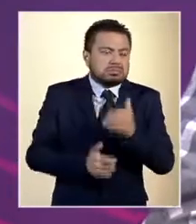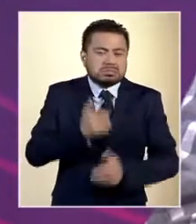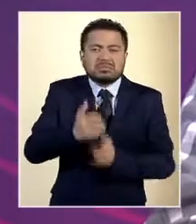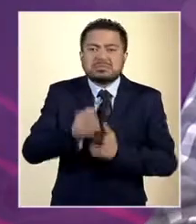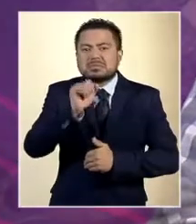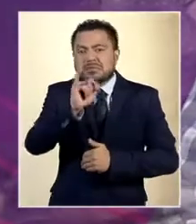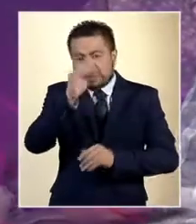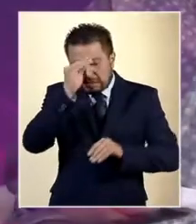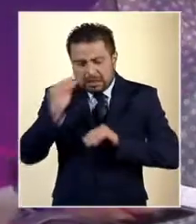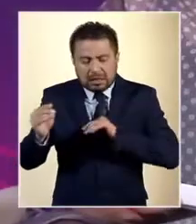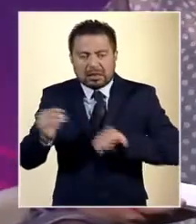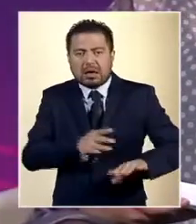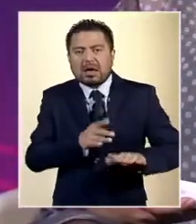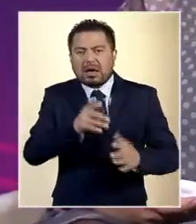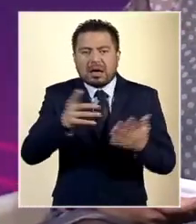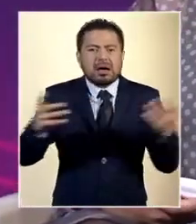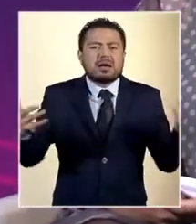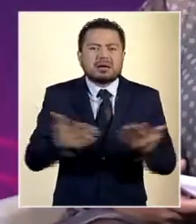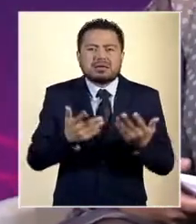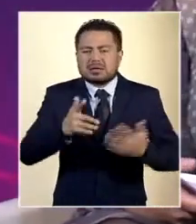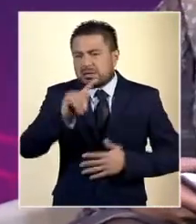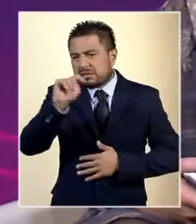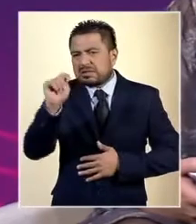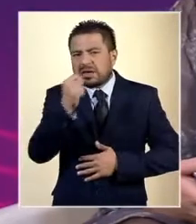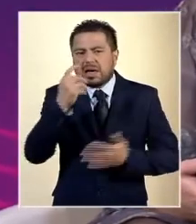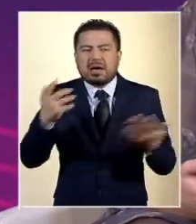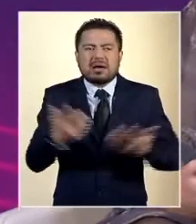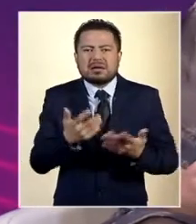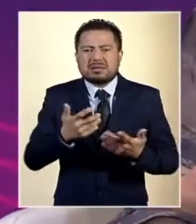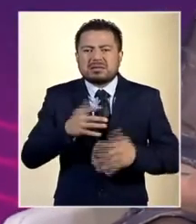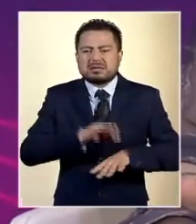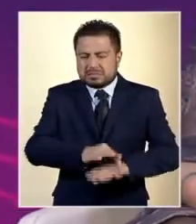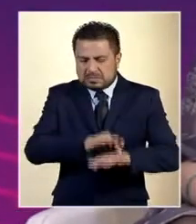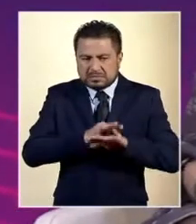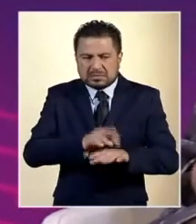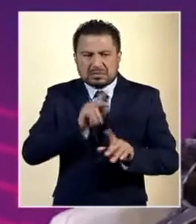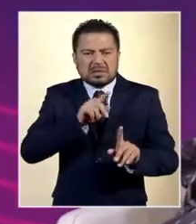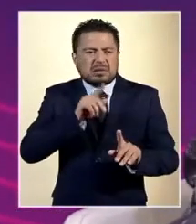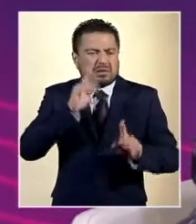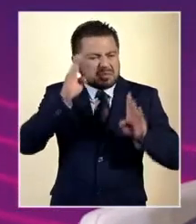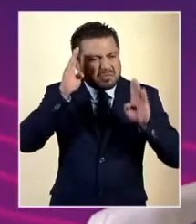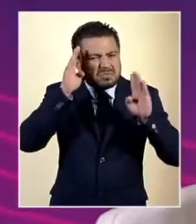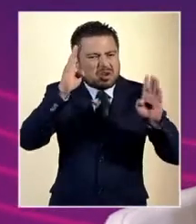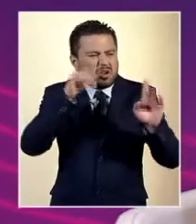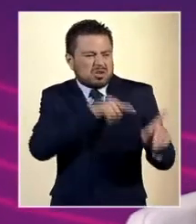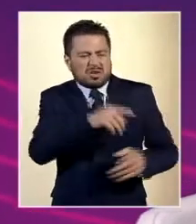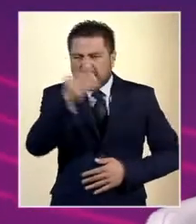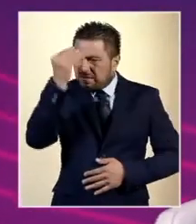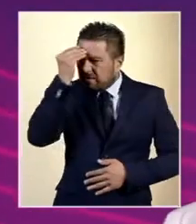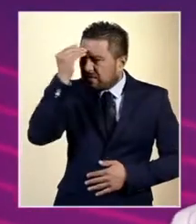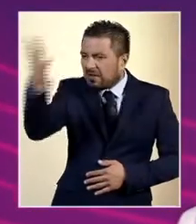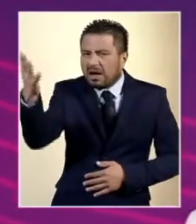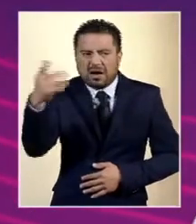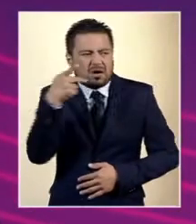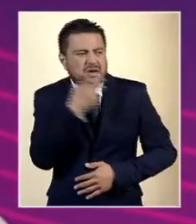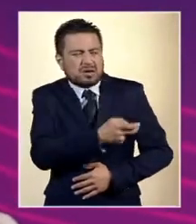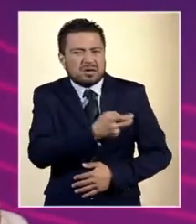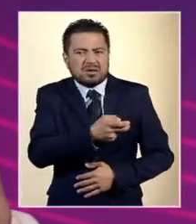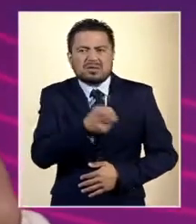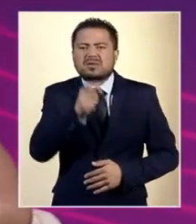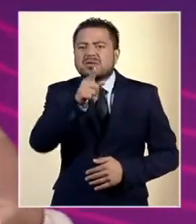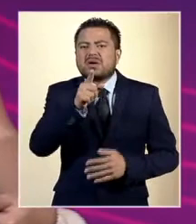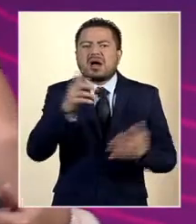pues si vas sin la tarea, pues te estigmatiza porque eres el burro, eres el flojo, si